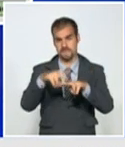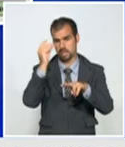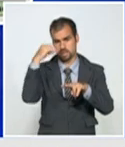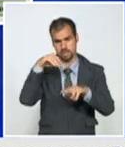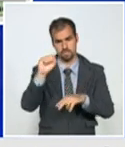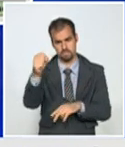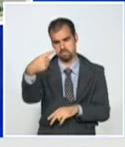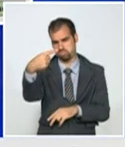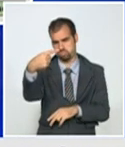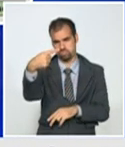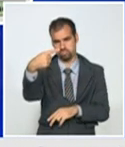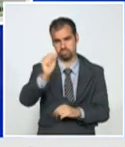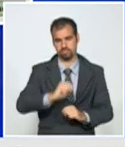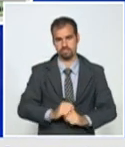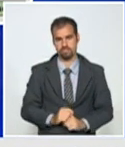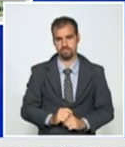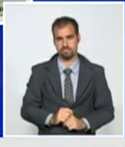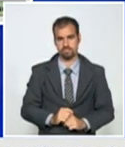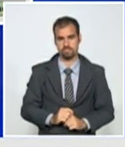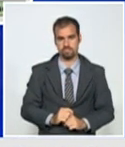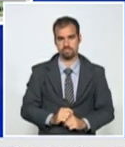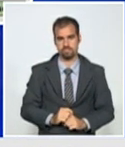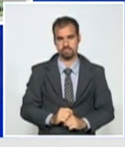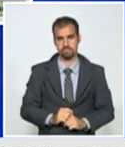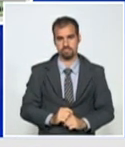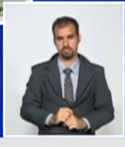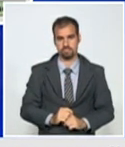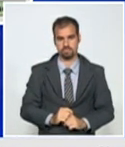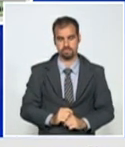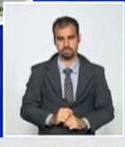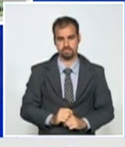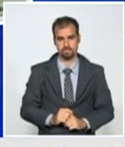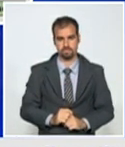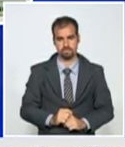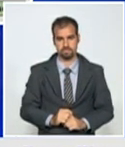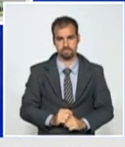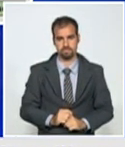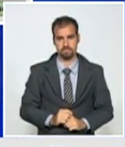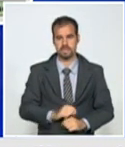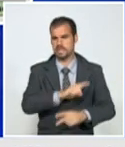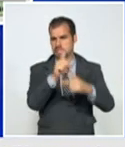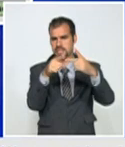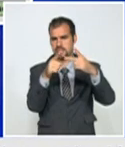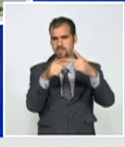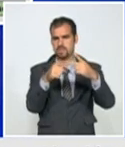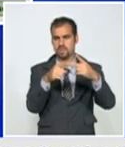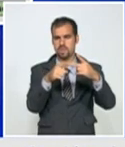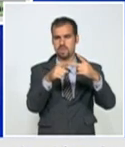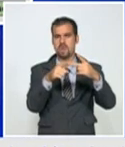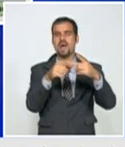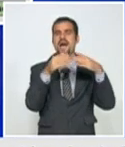del día de ayer y 300,2. Le sigue Granma y Pinar del Río